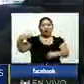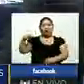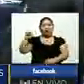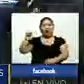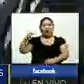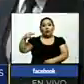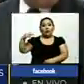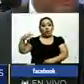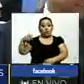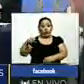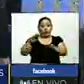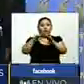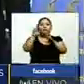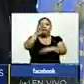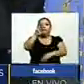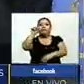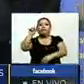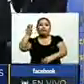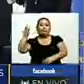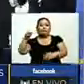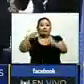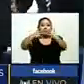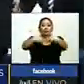Nelson Correa de Mendo.